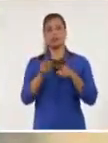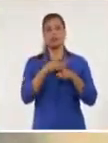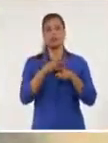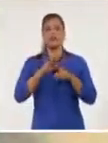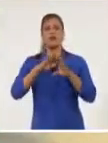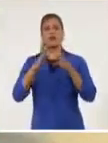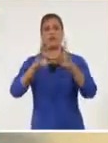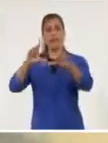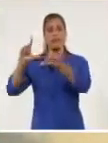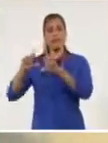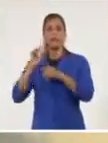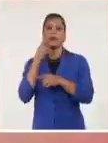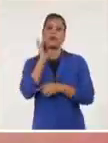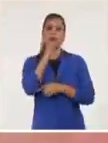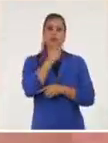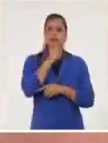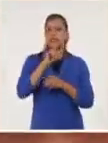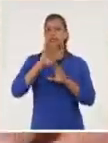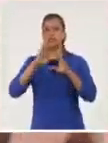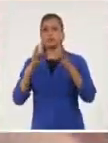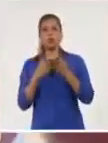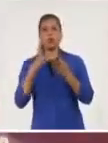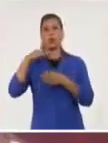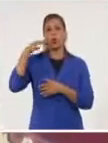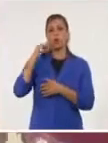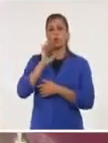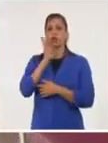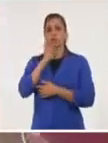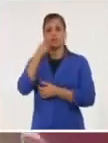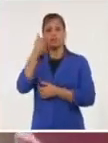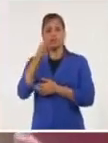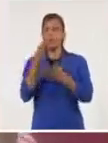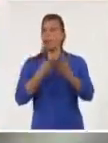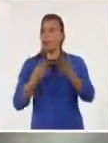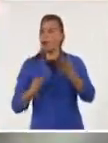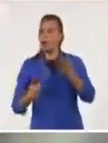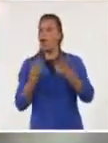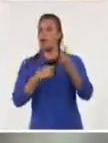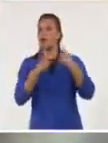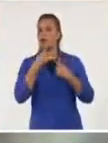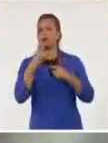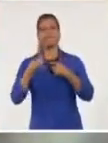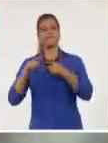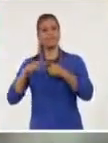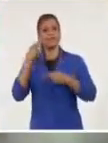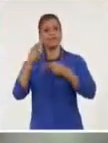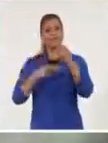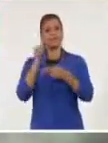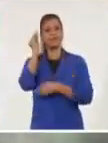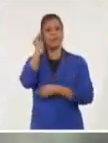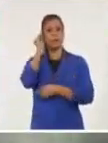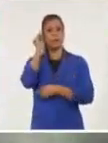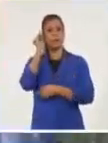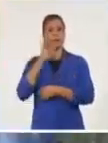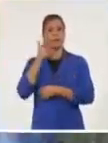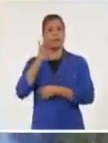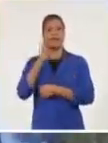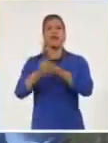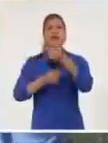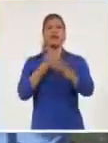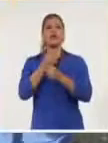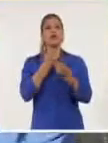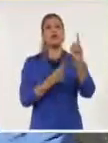láminas identificación de oficios dibujar son algunas de las actividades que disfrutan aprendiendo el uso de alternativas